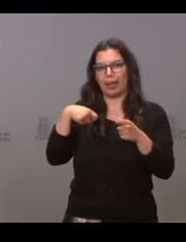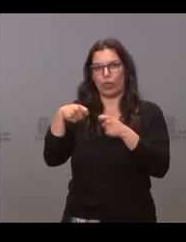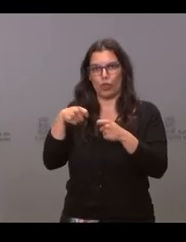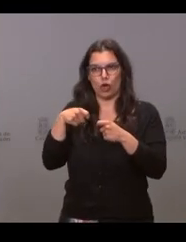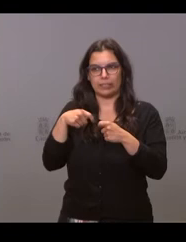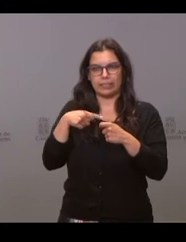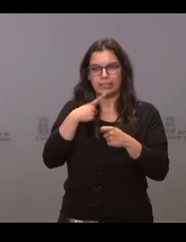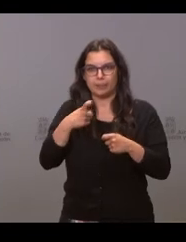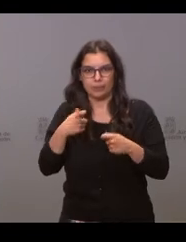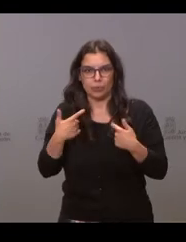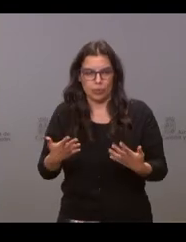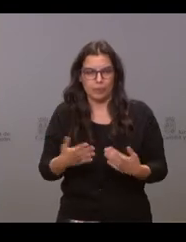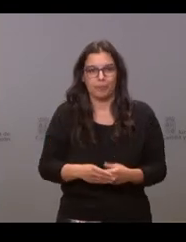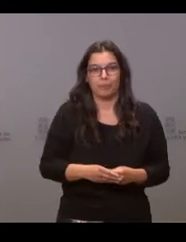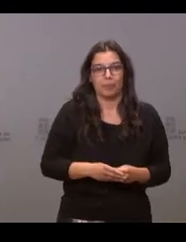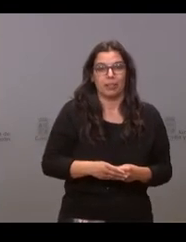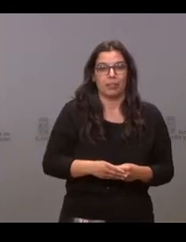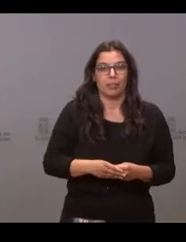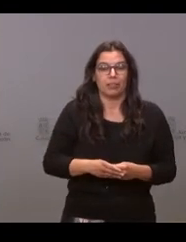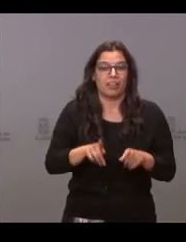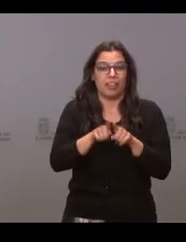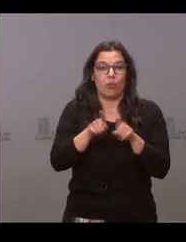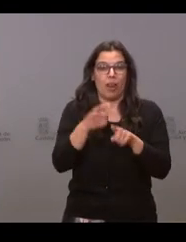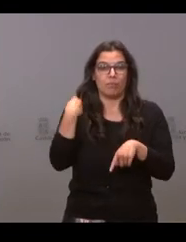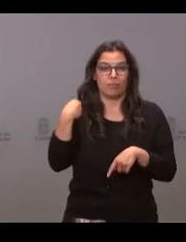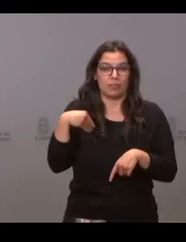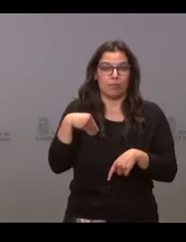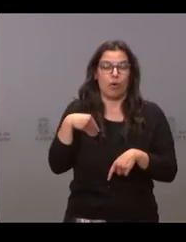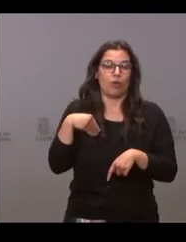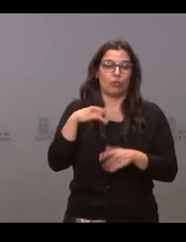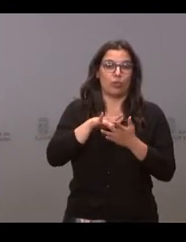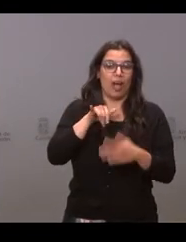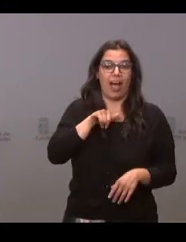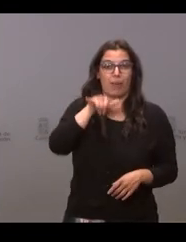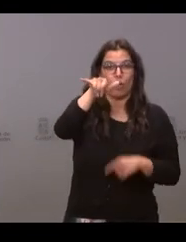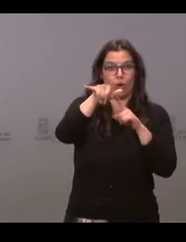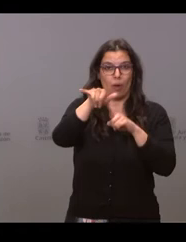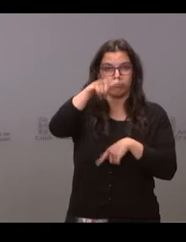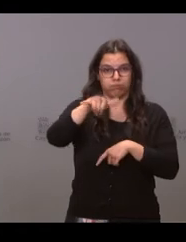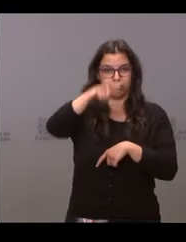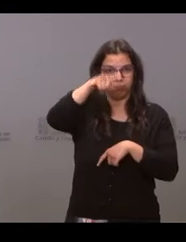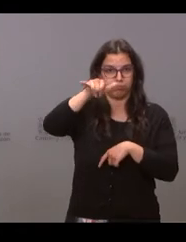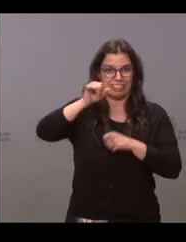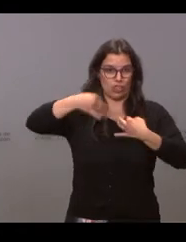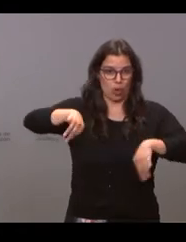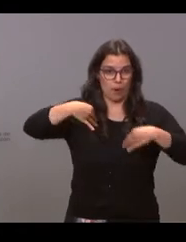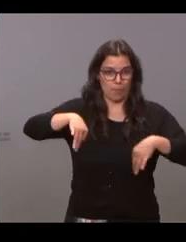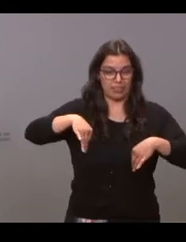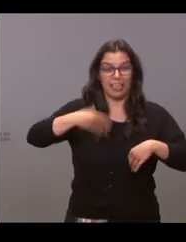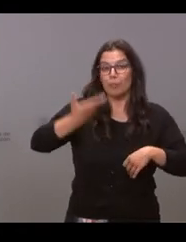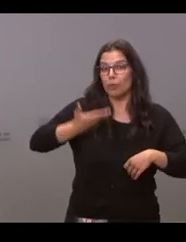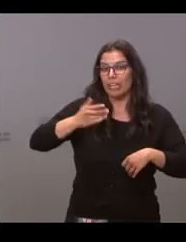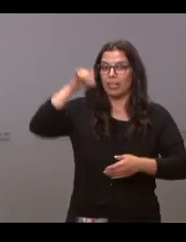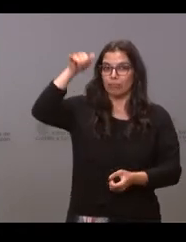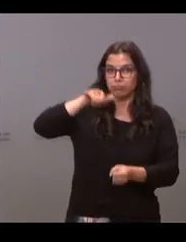bueno no hay un avión no hay turbulencias lo importante es que el avión ha aterrizado correctamente